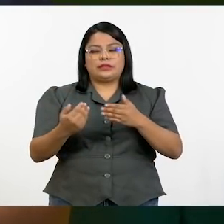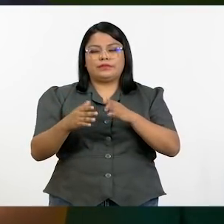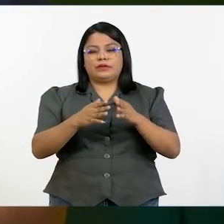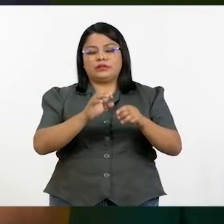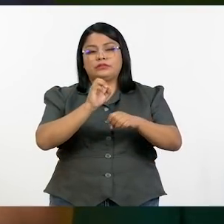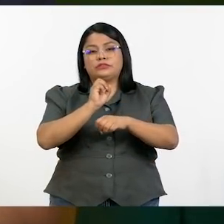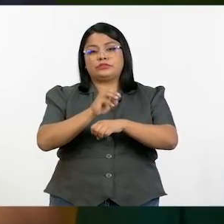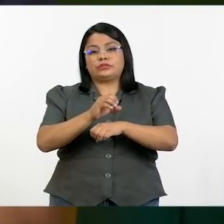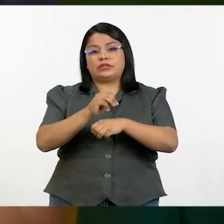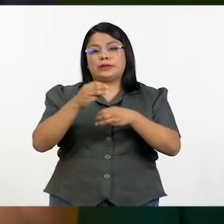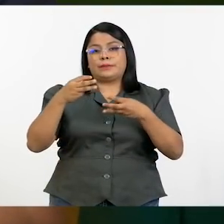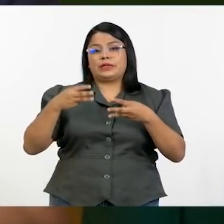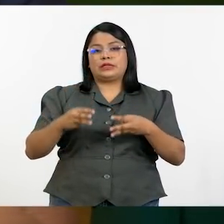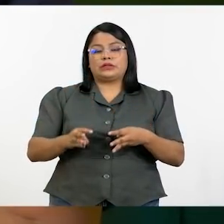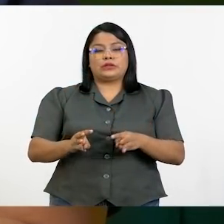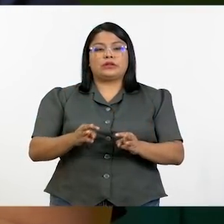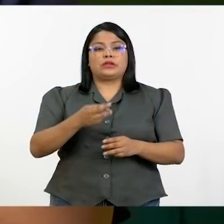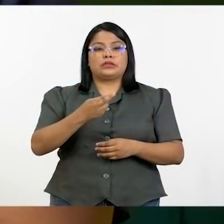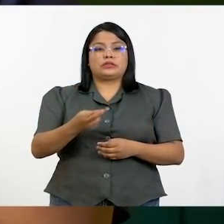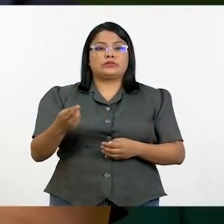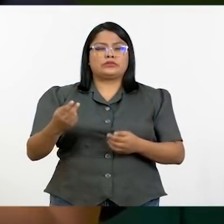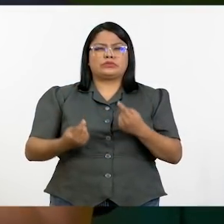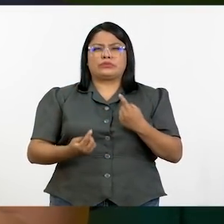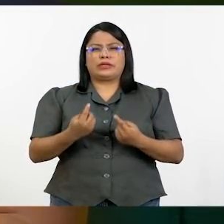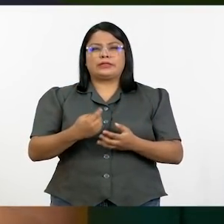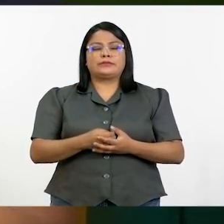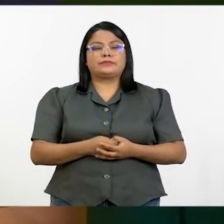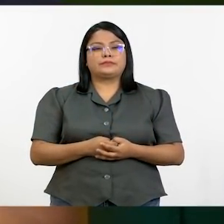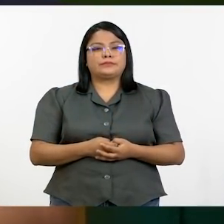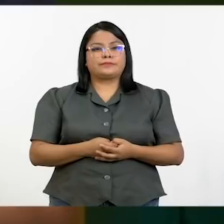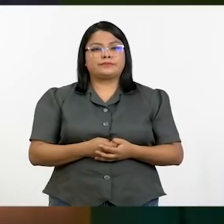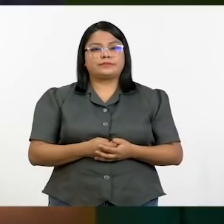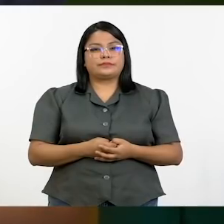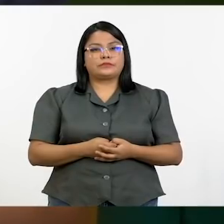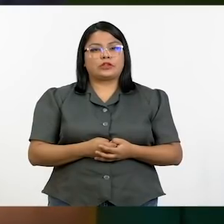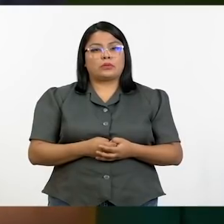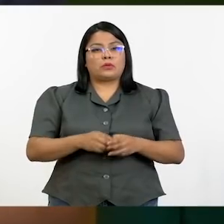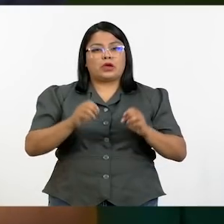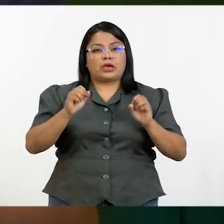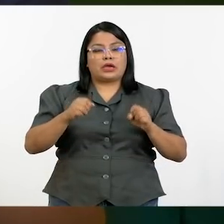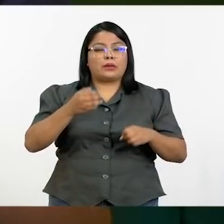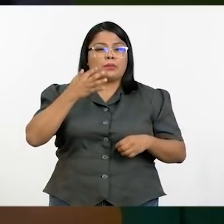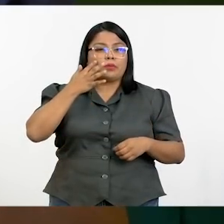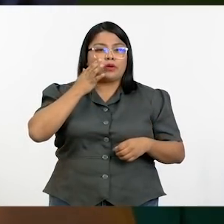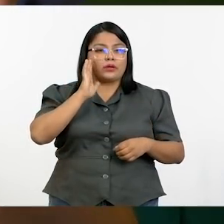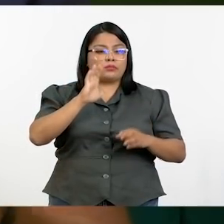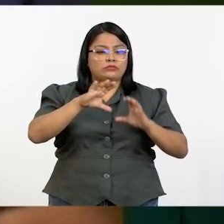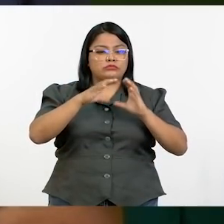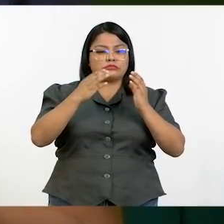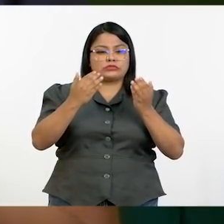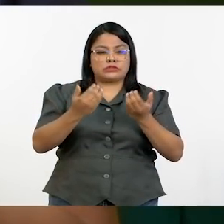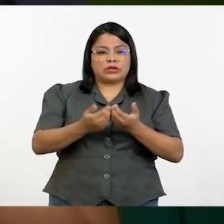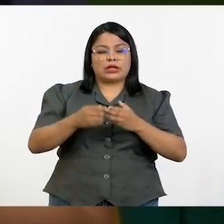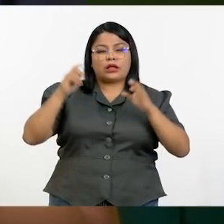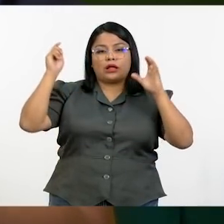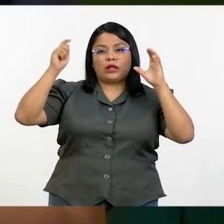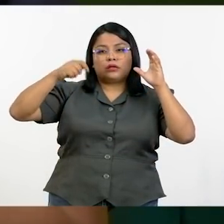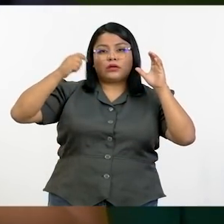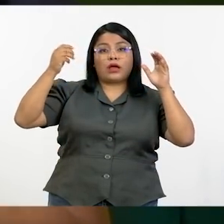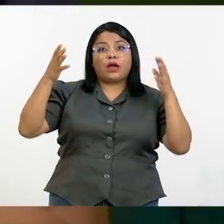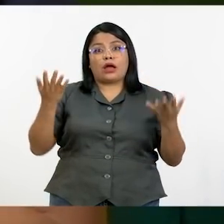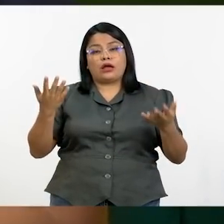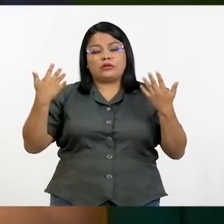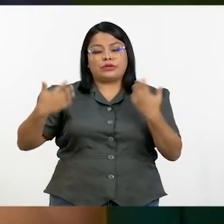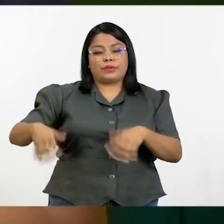de sugerencias metodológicas y otros recursos. ¿Cuáles son estos recursos? Pueden ser recursos para la clase como